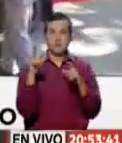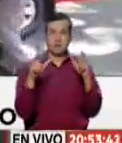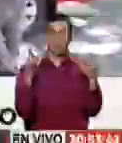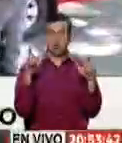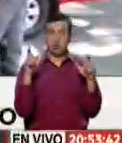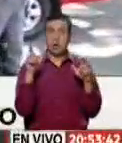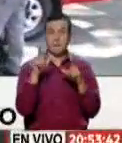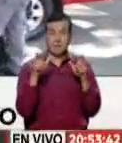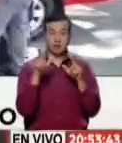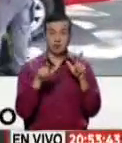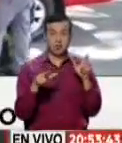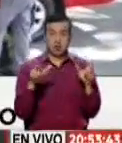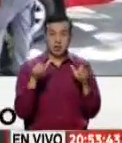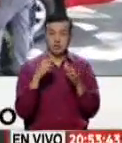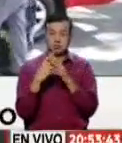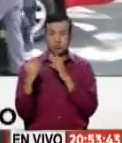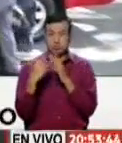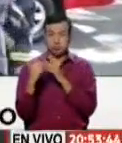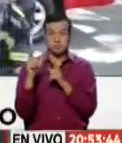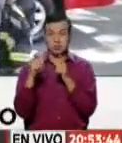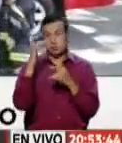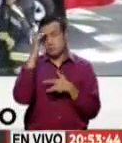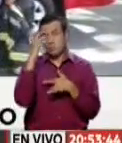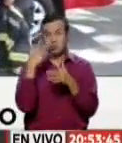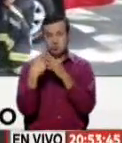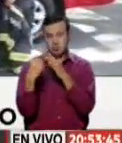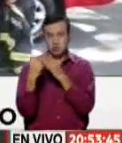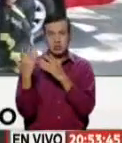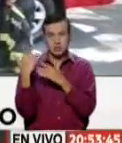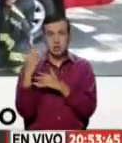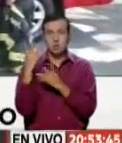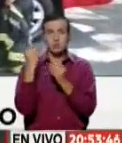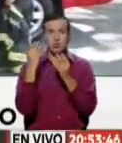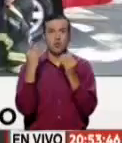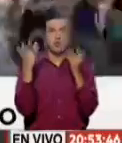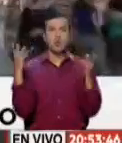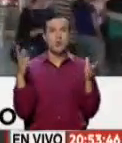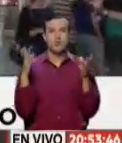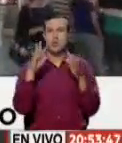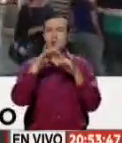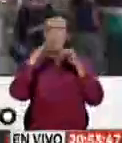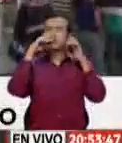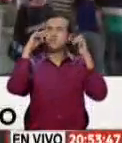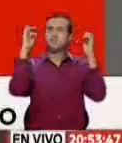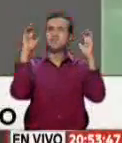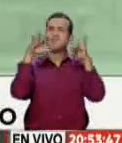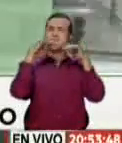a parte de los funcionarios y pacientes del hospital debido a la enorme cantidad de humo.